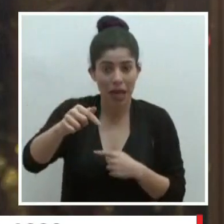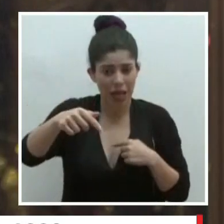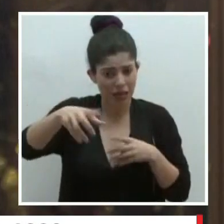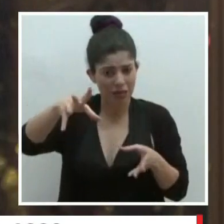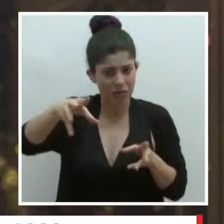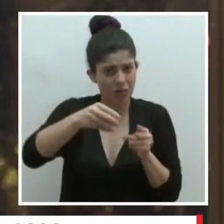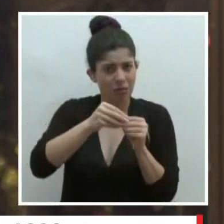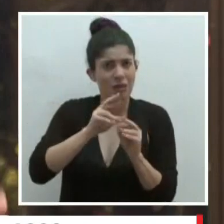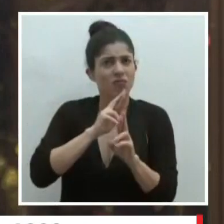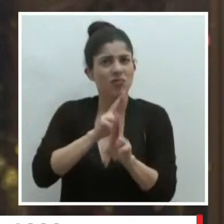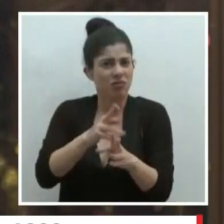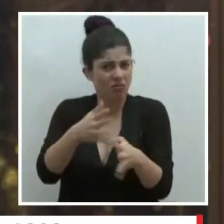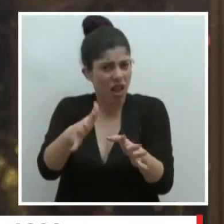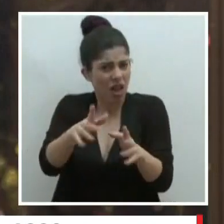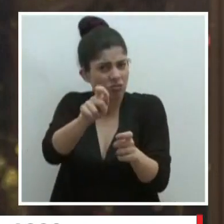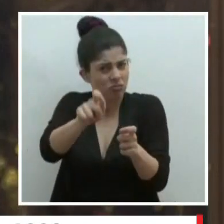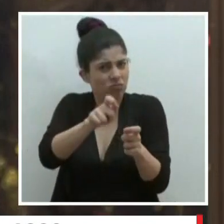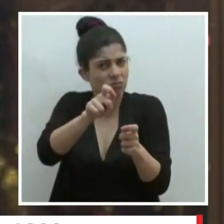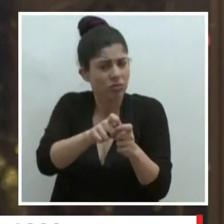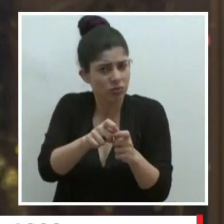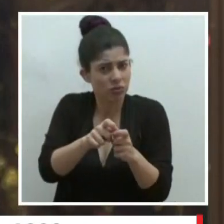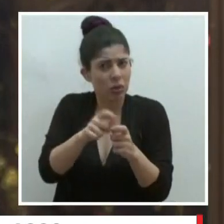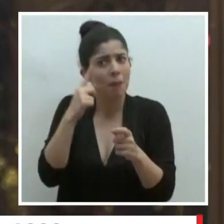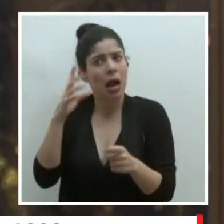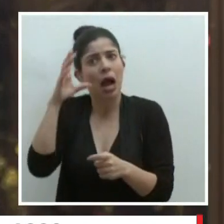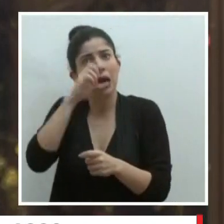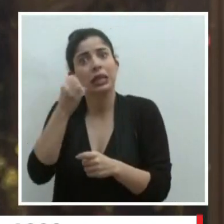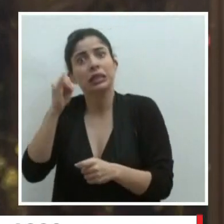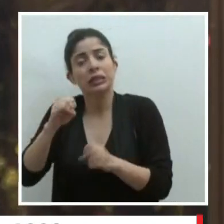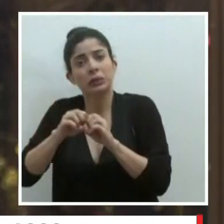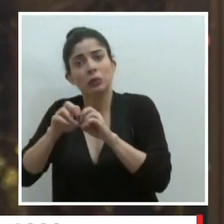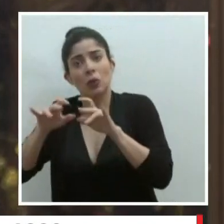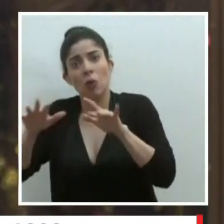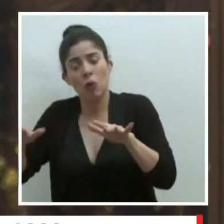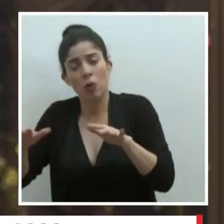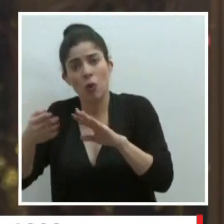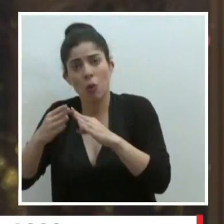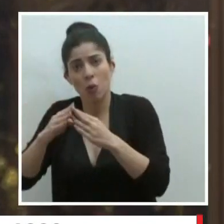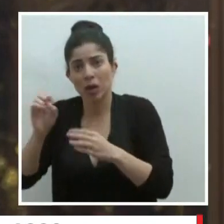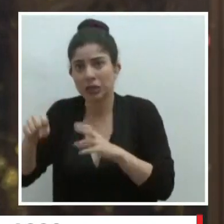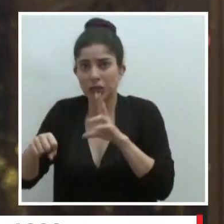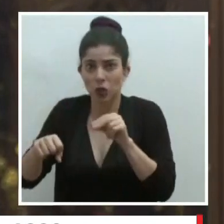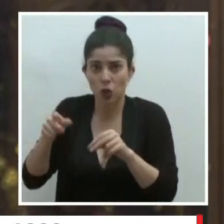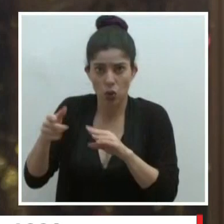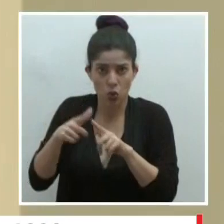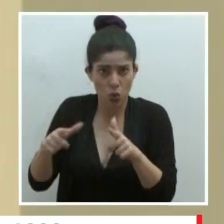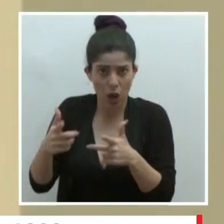para definir de parte de ustedes que hay transmisión comunitaria en este distrito josefino. Muchas gracias.